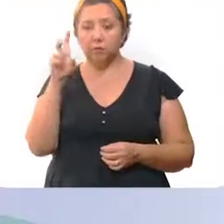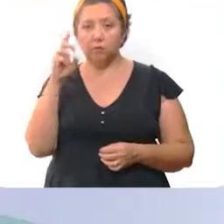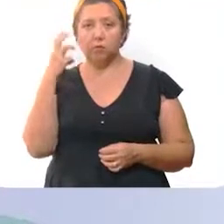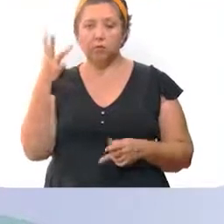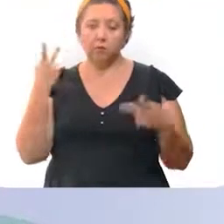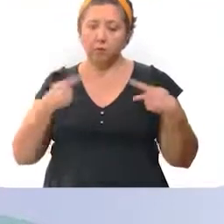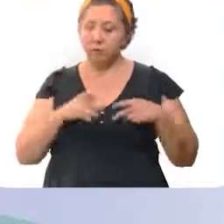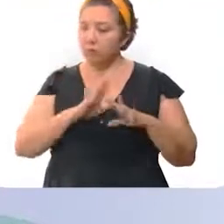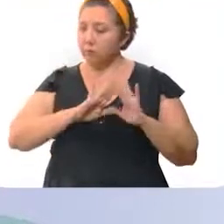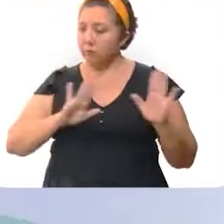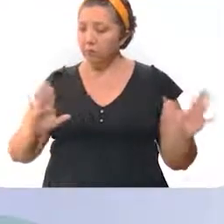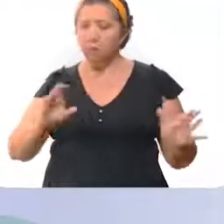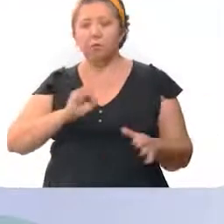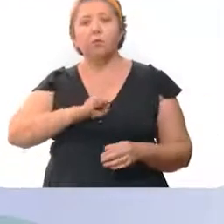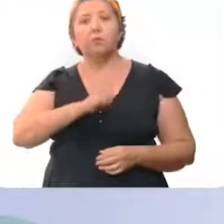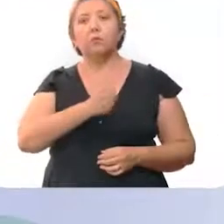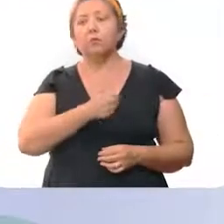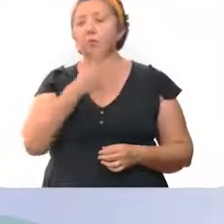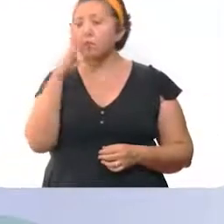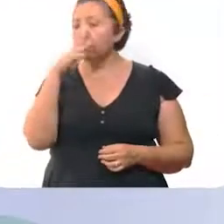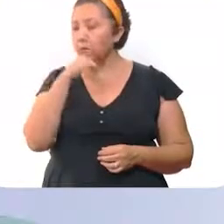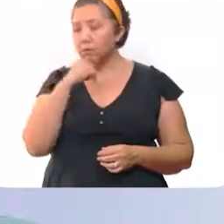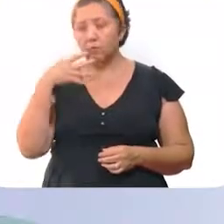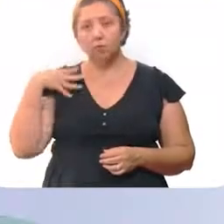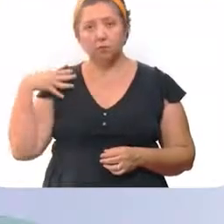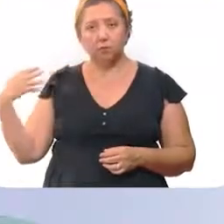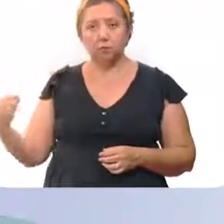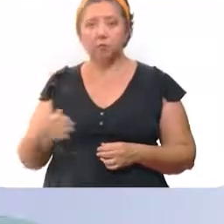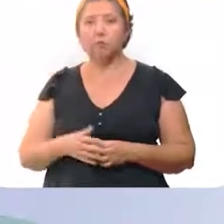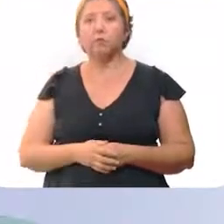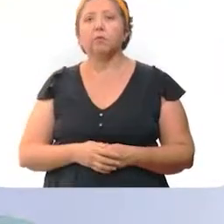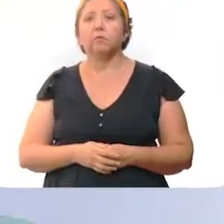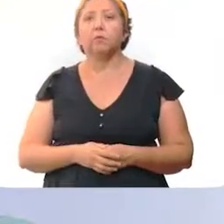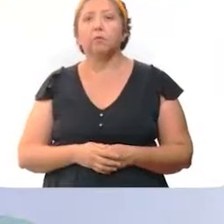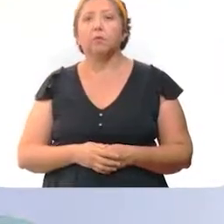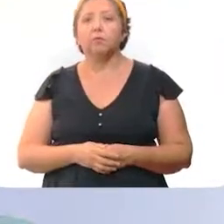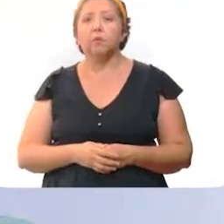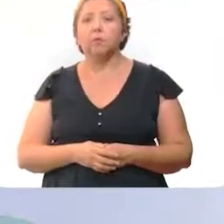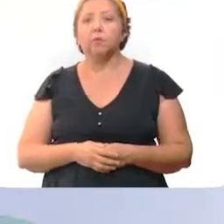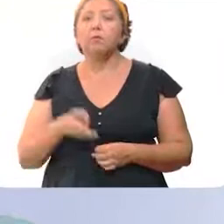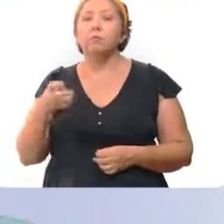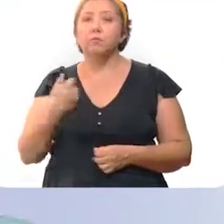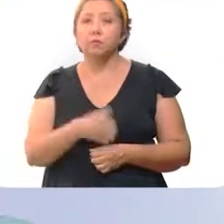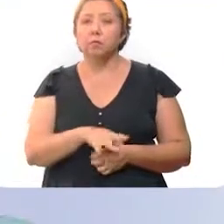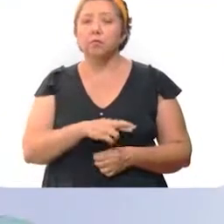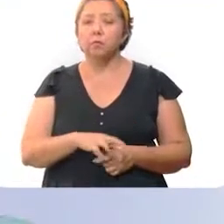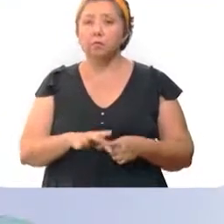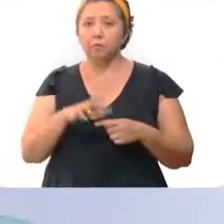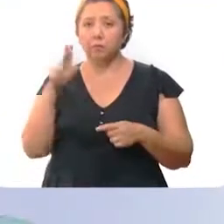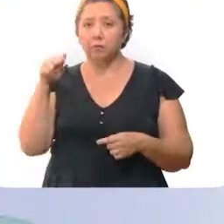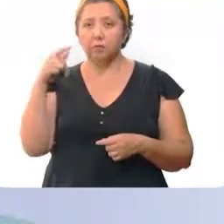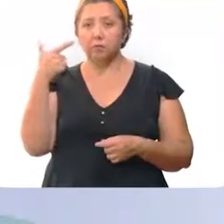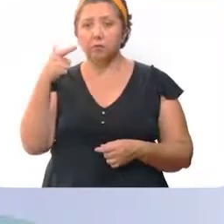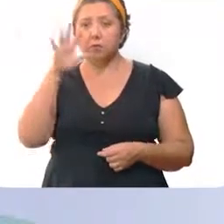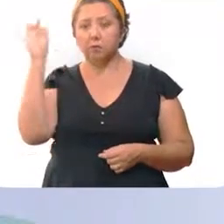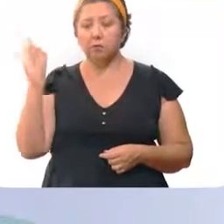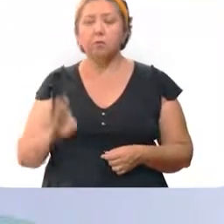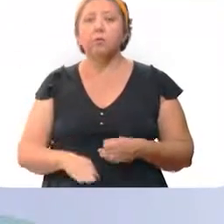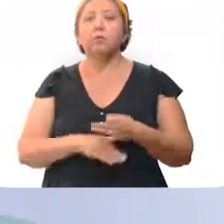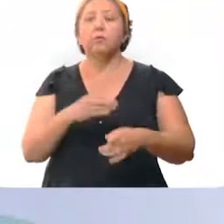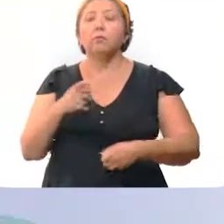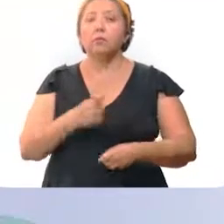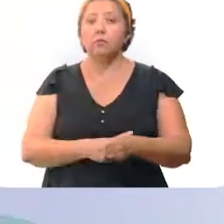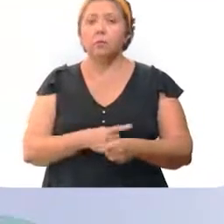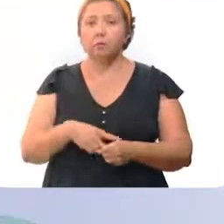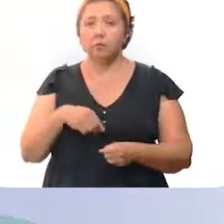30.533 pacientes ya se recuperaron, no presentan síntomas ni pueden contagiar. Esta cifra representa el 87%